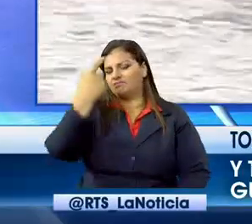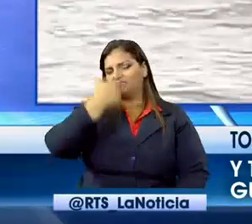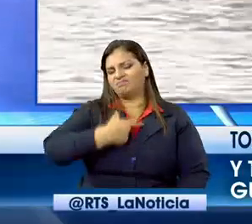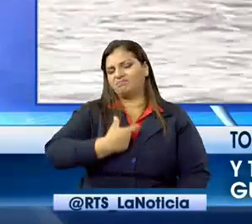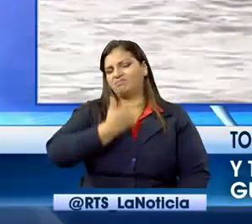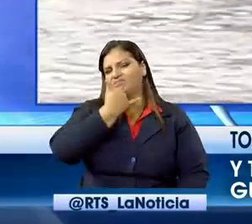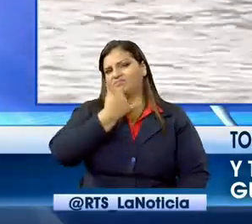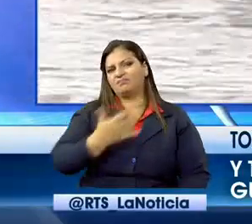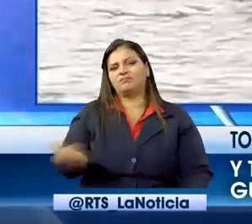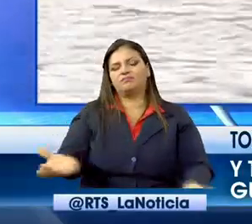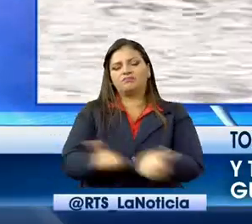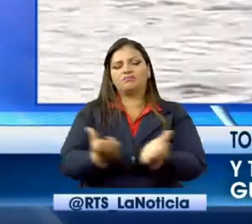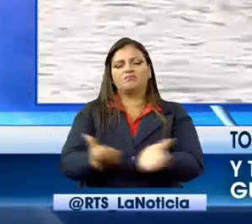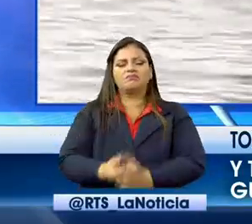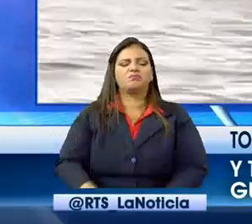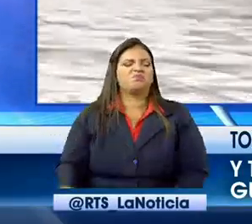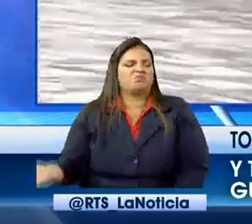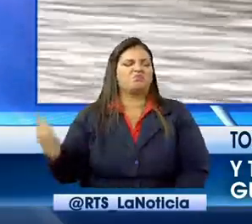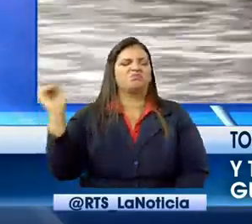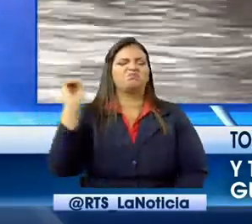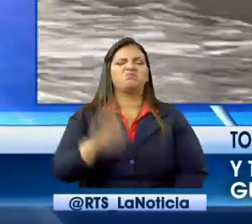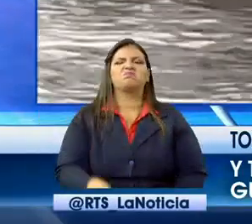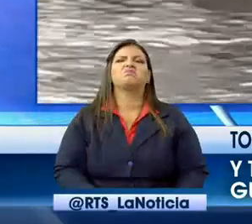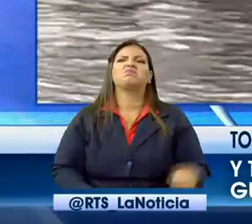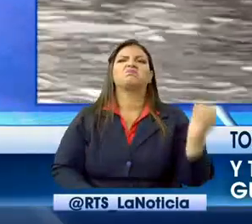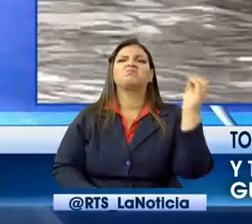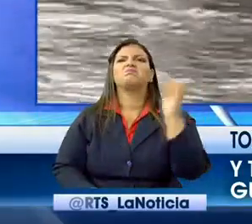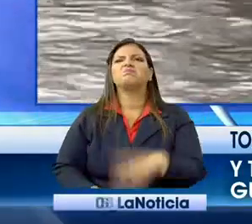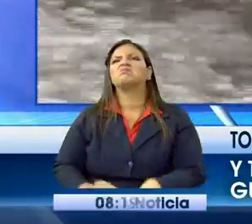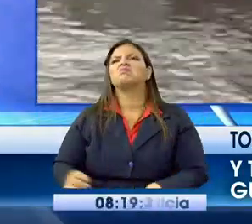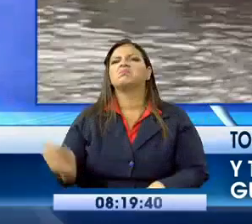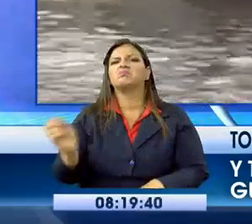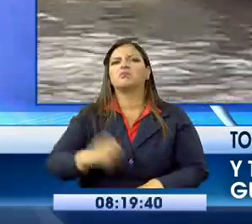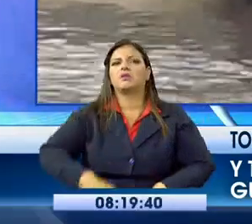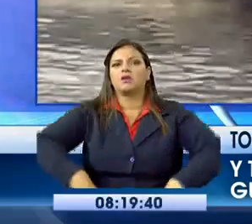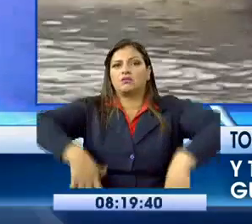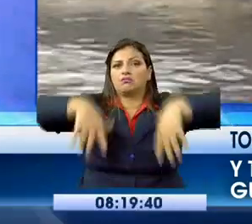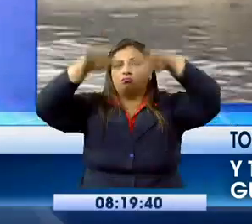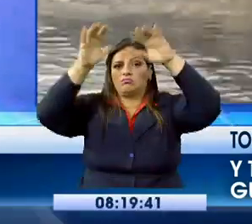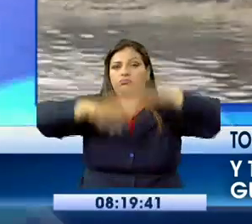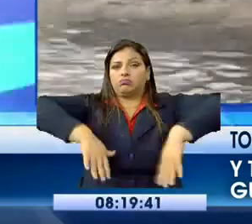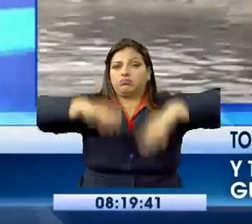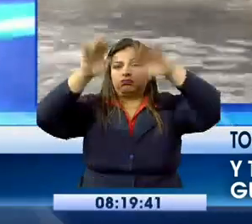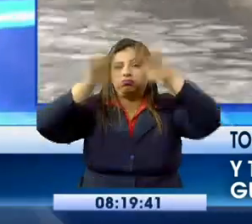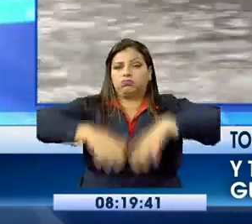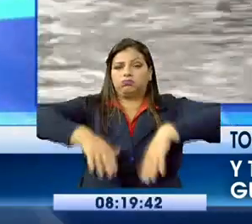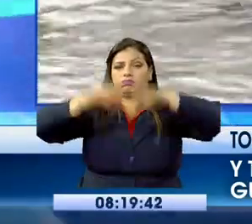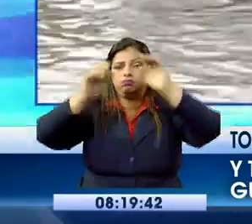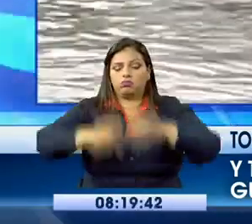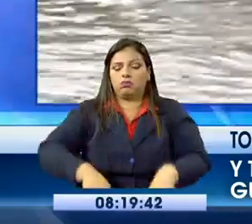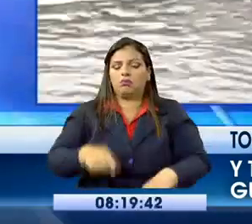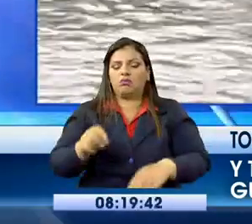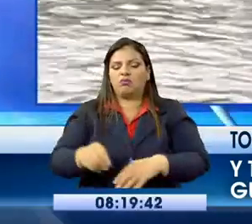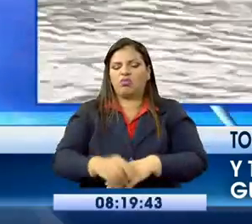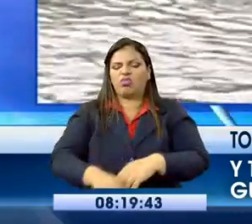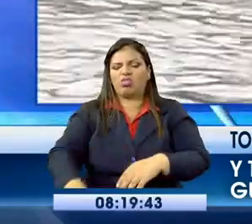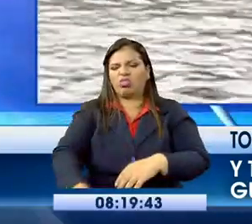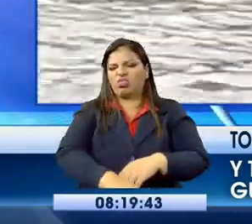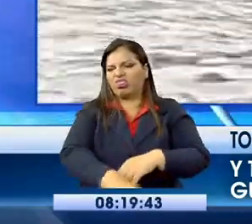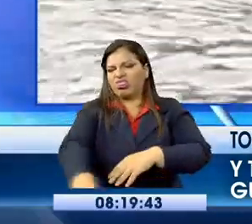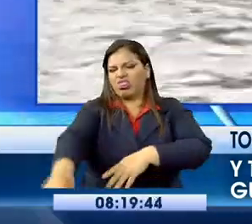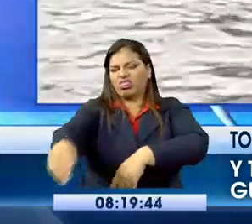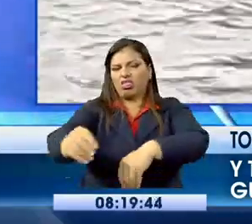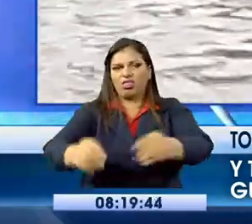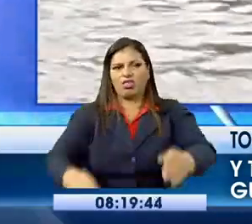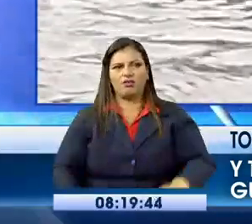la basura de la gente que la deja afuera, que sin bota, que nomás sea el horario de sacarla, la piedra, palo, ramas, material